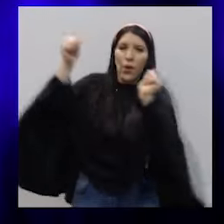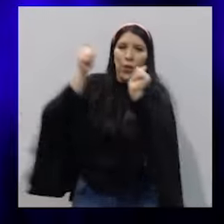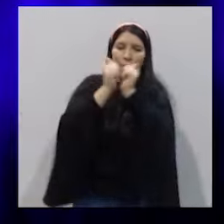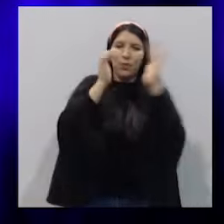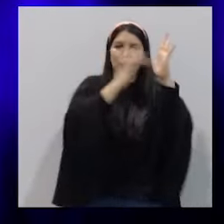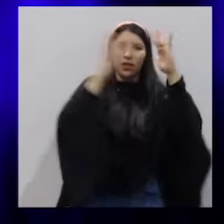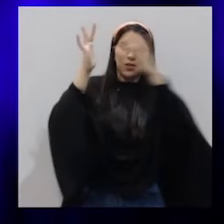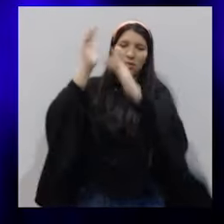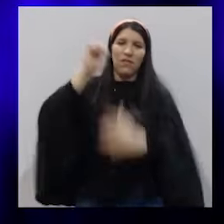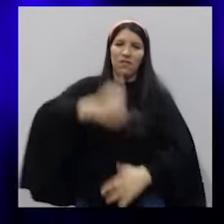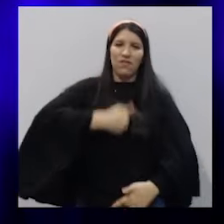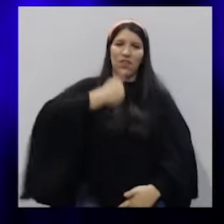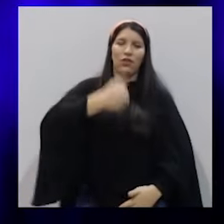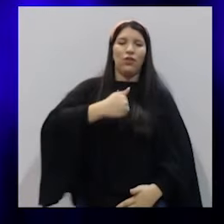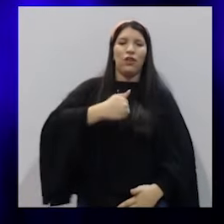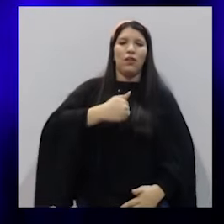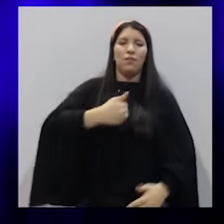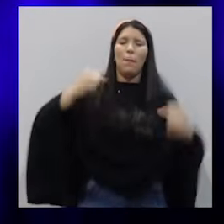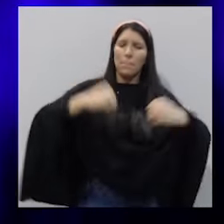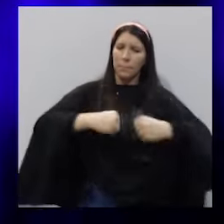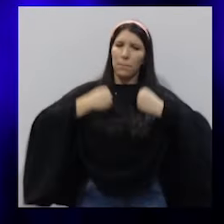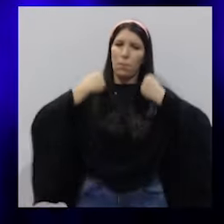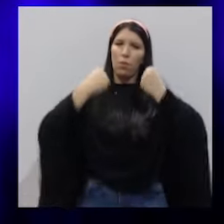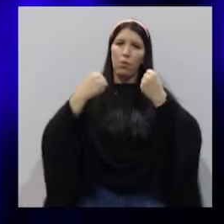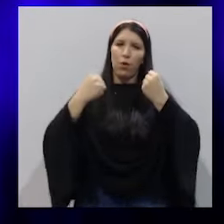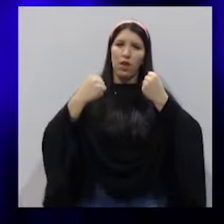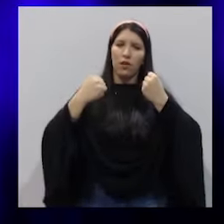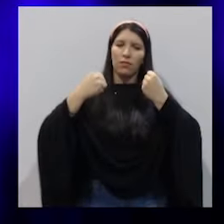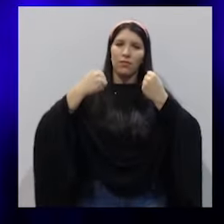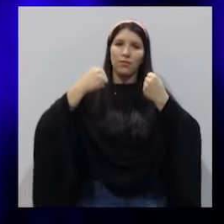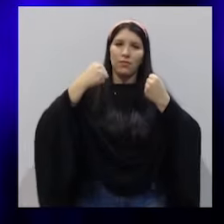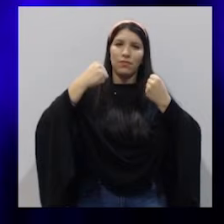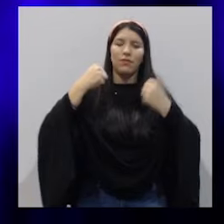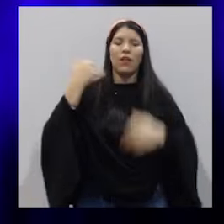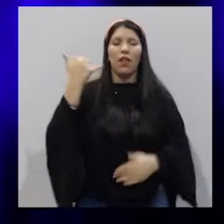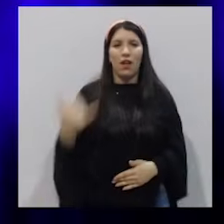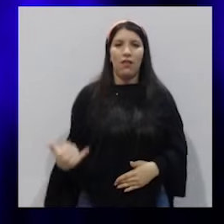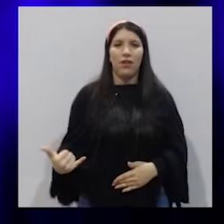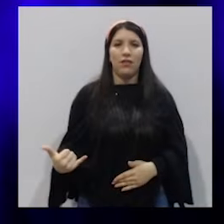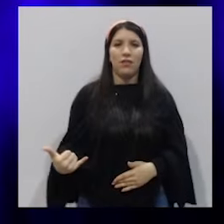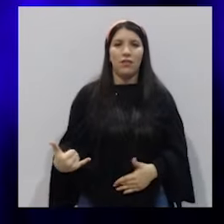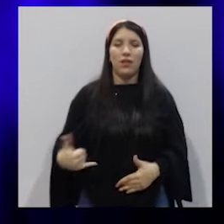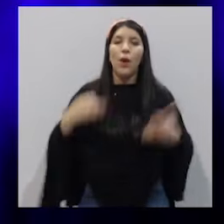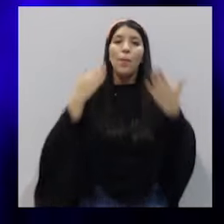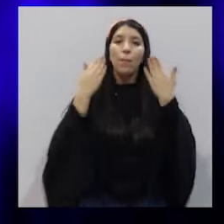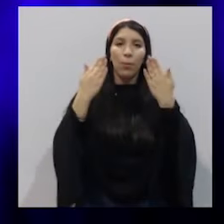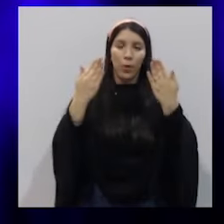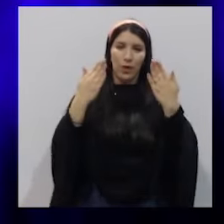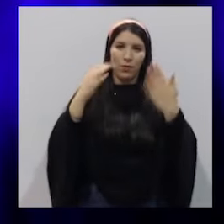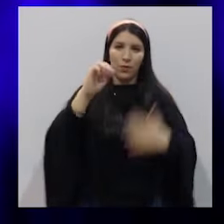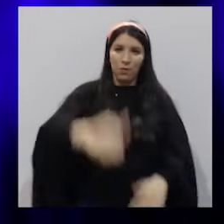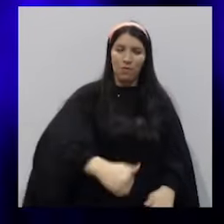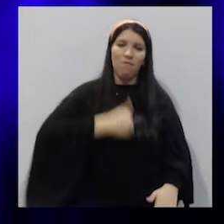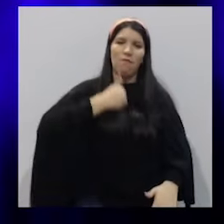en su nombre y podemos vencer todo obstáculo y toda tentación y hay algunas cosas prácticas